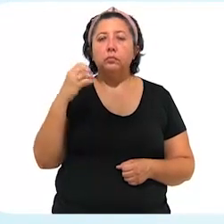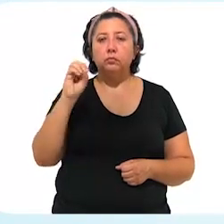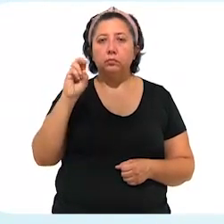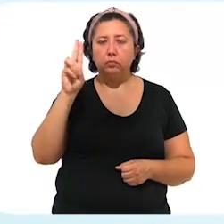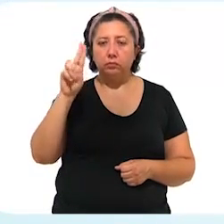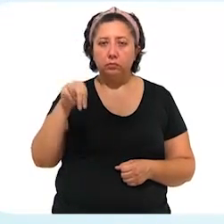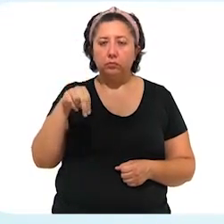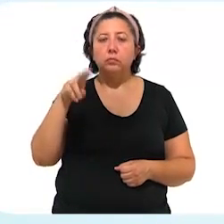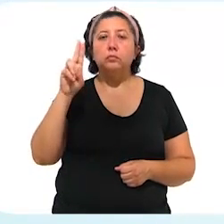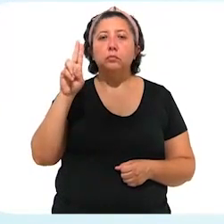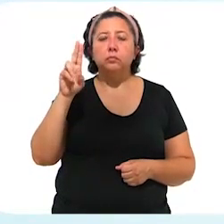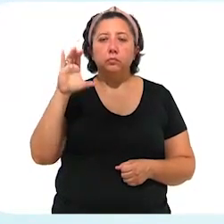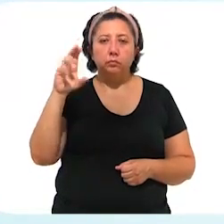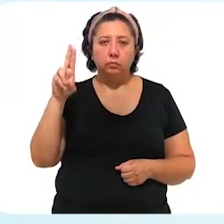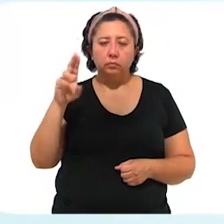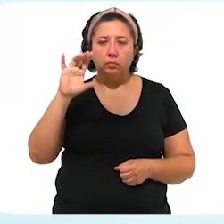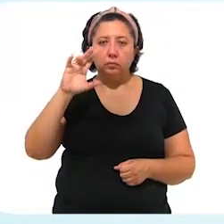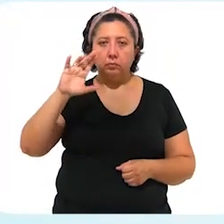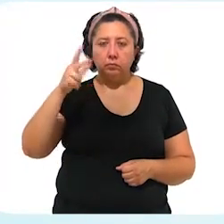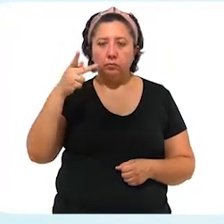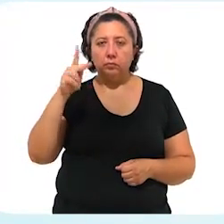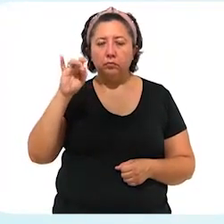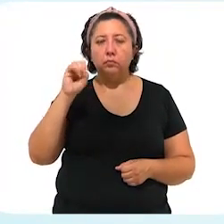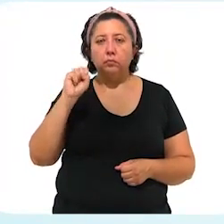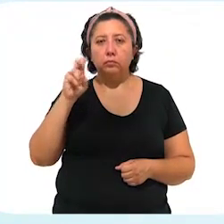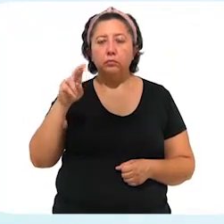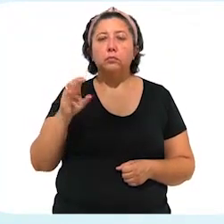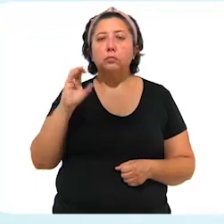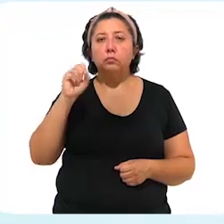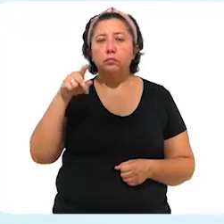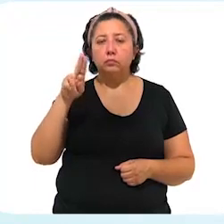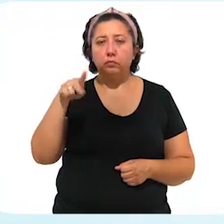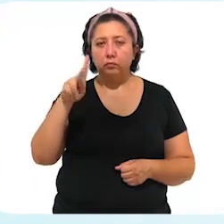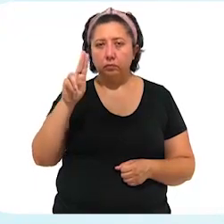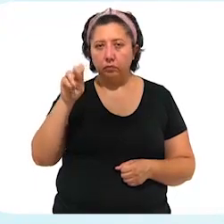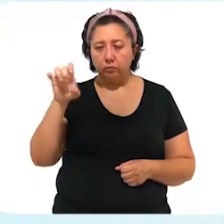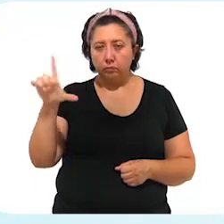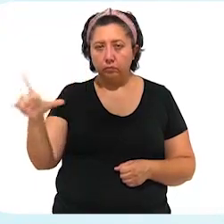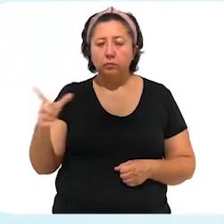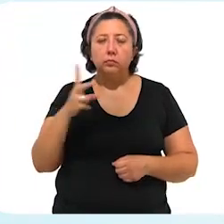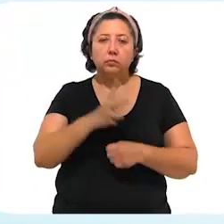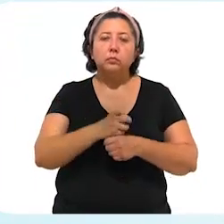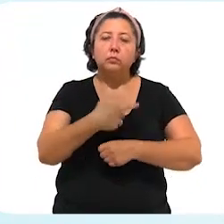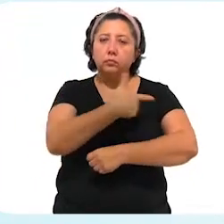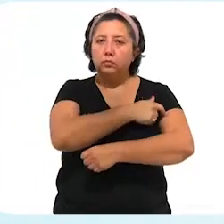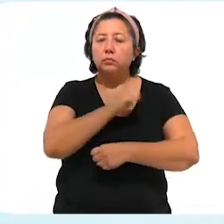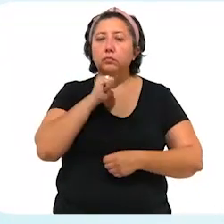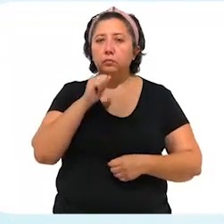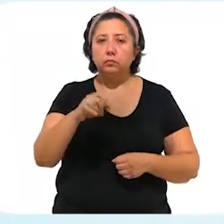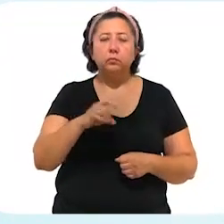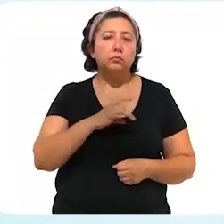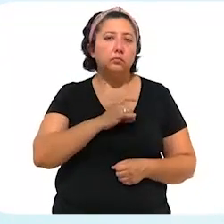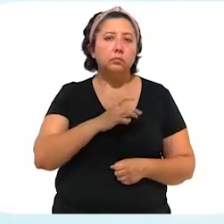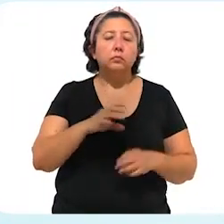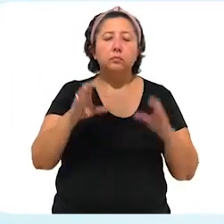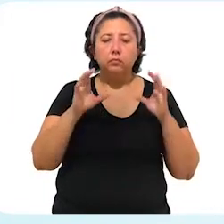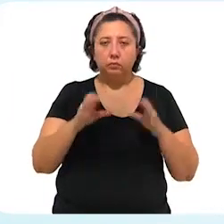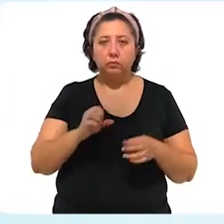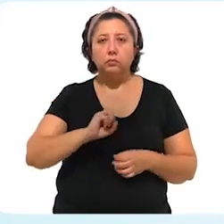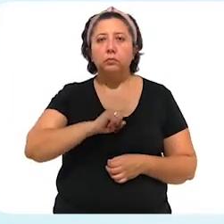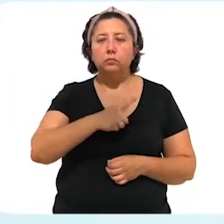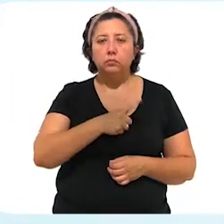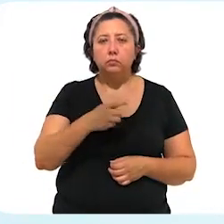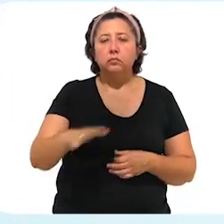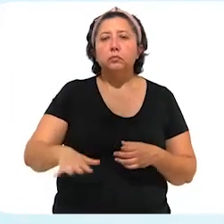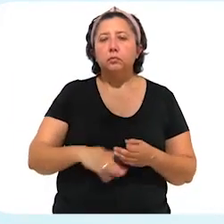Yobaim, Ucú, Chapap, San y Cuncunul. Los invitamos a vacunarse sin temor para proteger nuestra salud